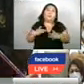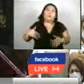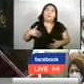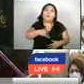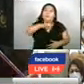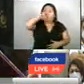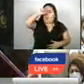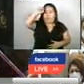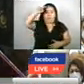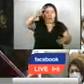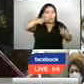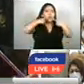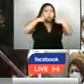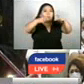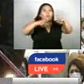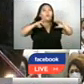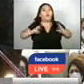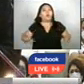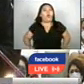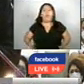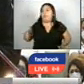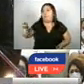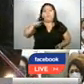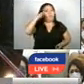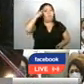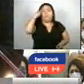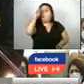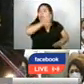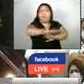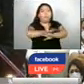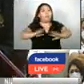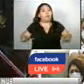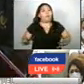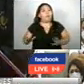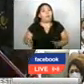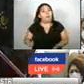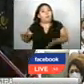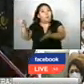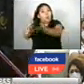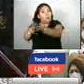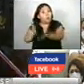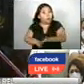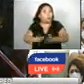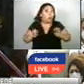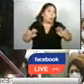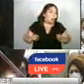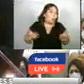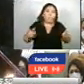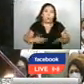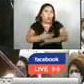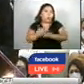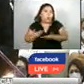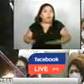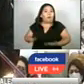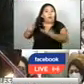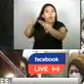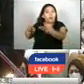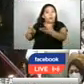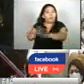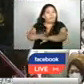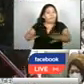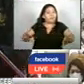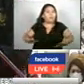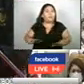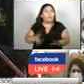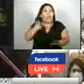enviará a todo el Estado salvadoreño que no sean consideradas en cualquier tipo de contratos o cualquier otra prestación que el Estado salvadoreño